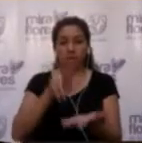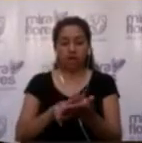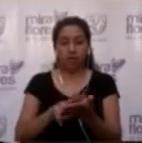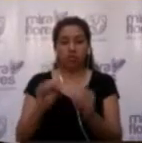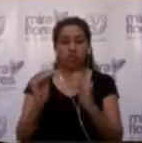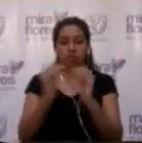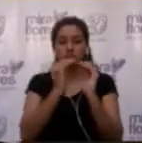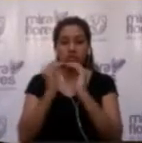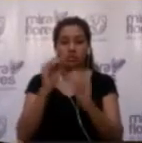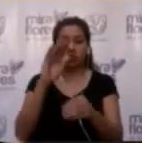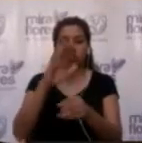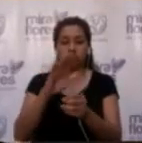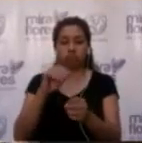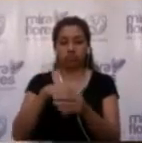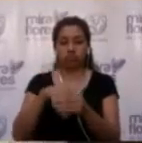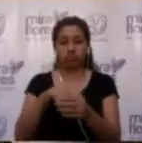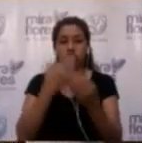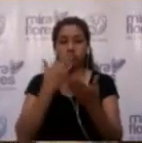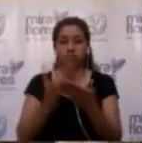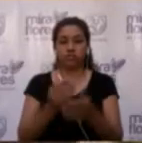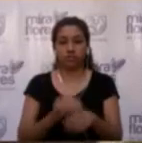por unanimidad de votos. Muchas gracias.